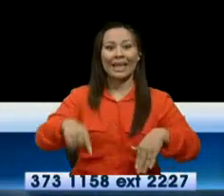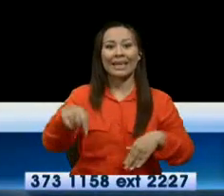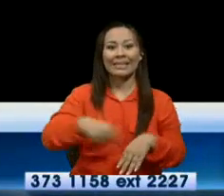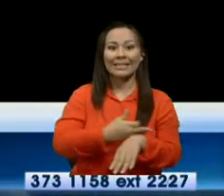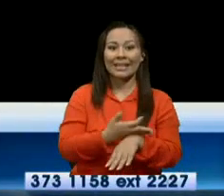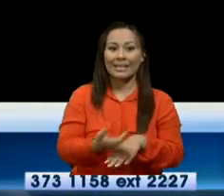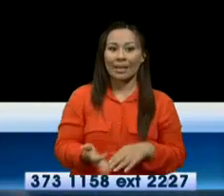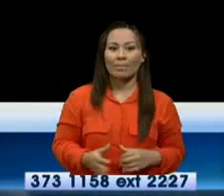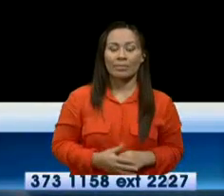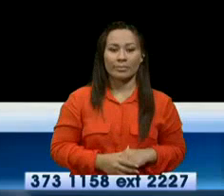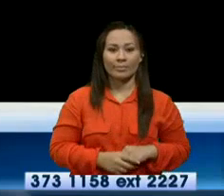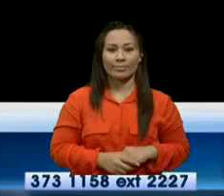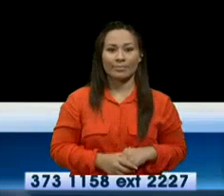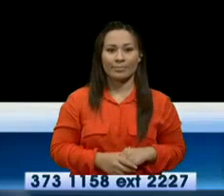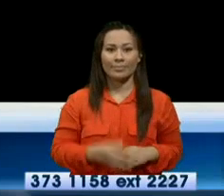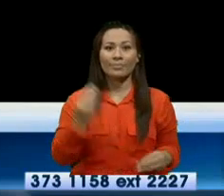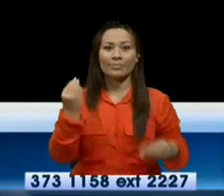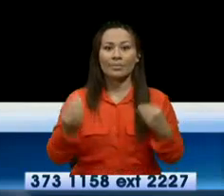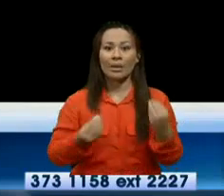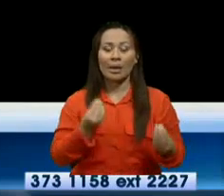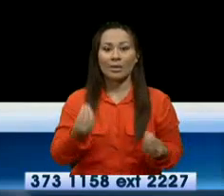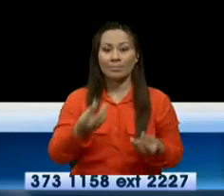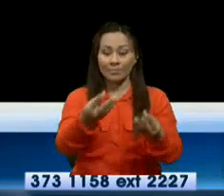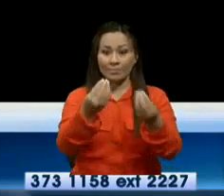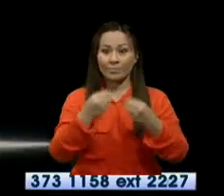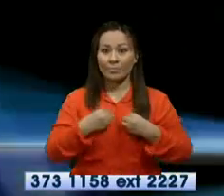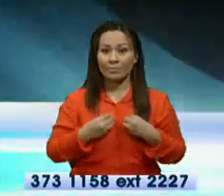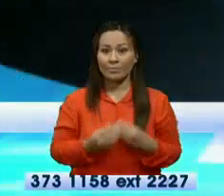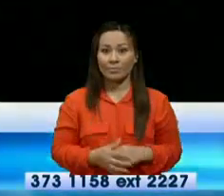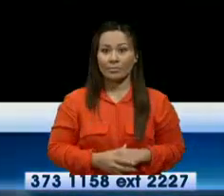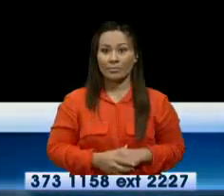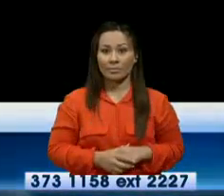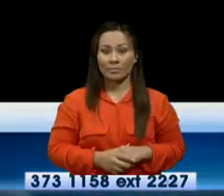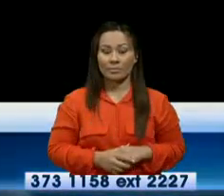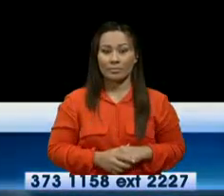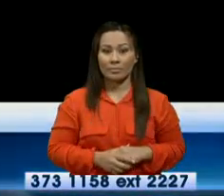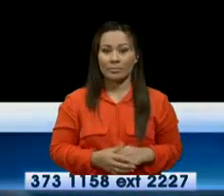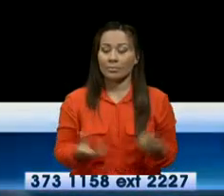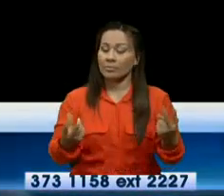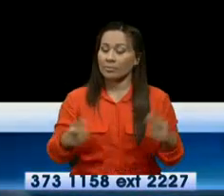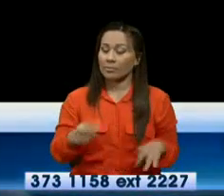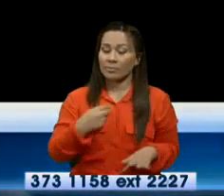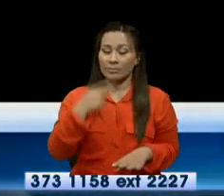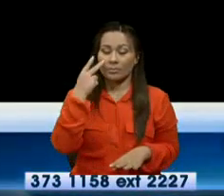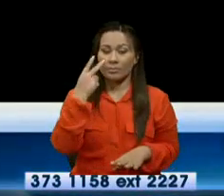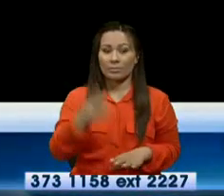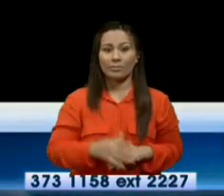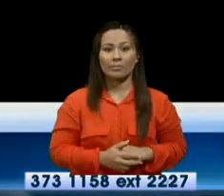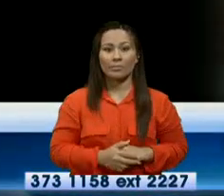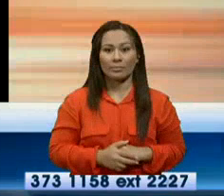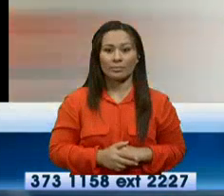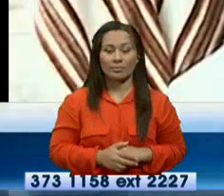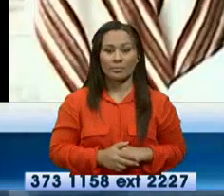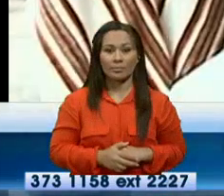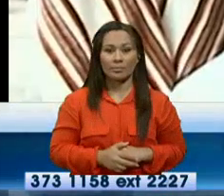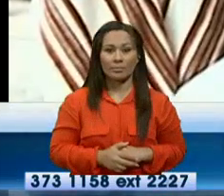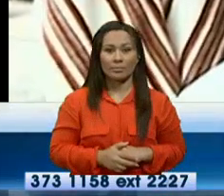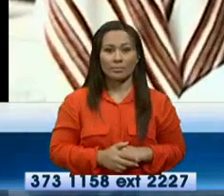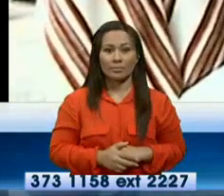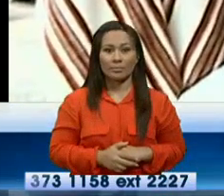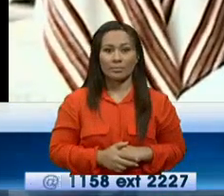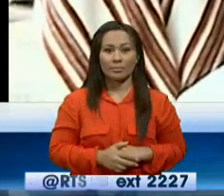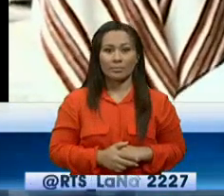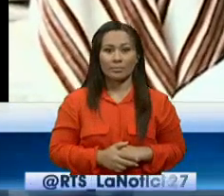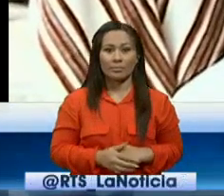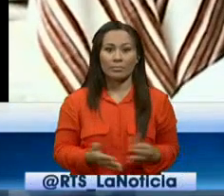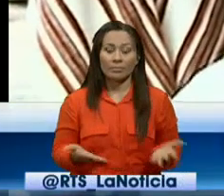¿Y cuántos años tiene esta plaza? Ya de cero, unos 45 o 50 más o menos. Todos son oriundos de aquí